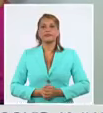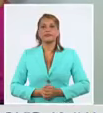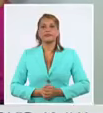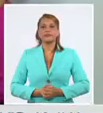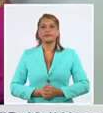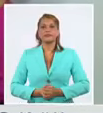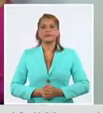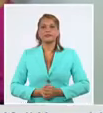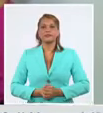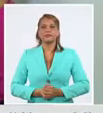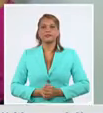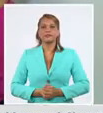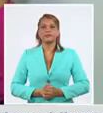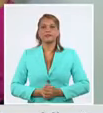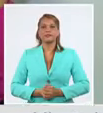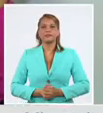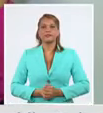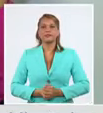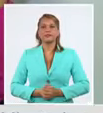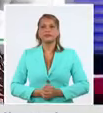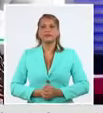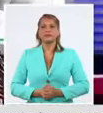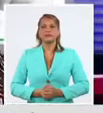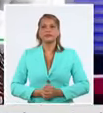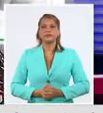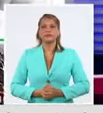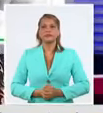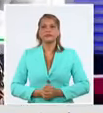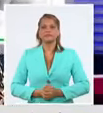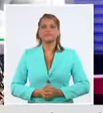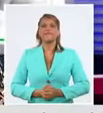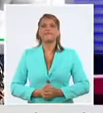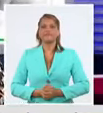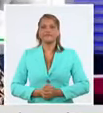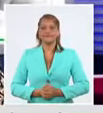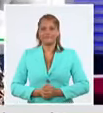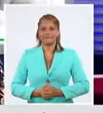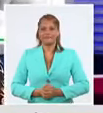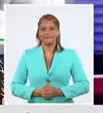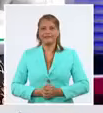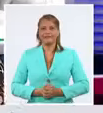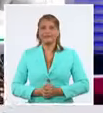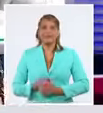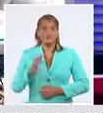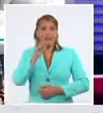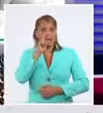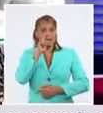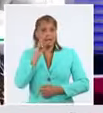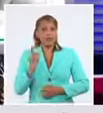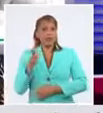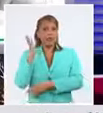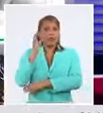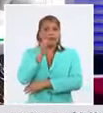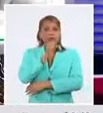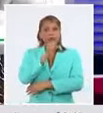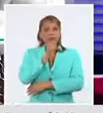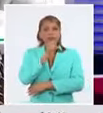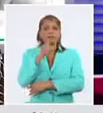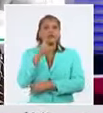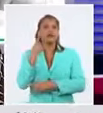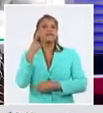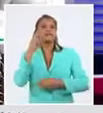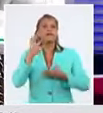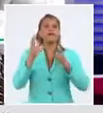Sistema Informativo de la Televisión Cubana. Y ya en el cierre de esta transmisión dedicada a la estrategia cubana de